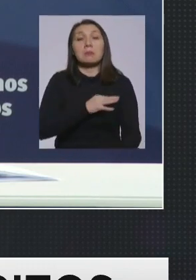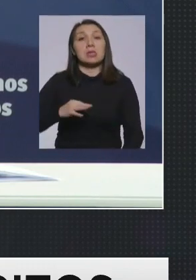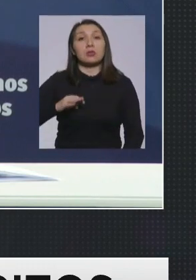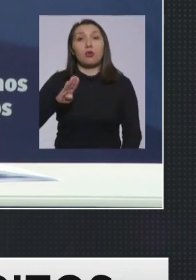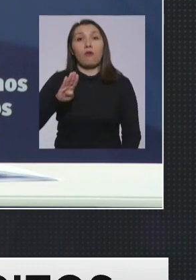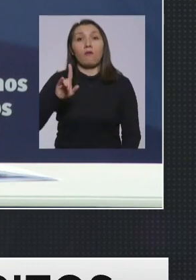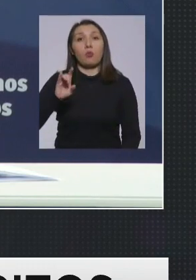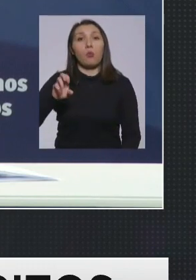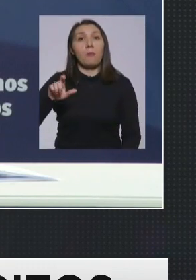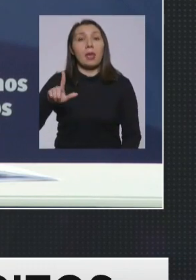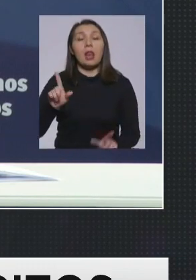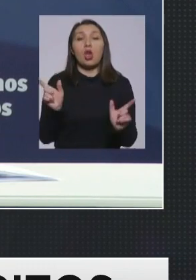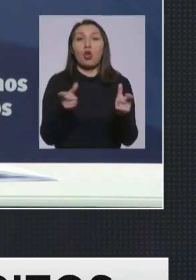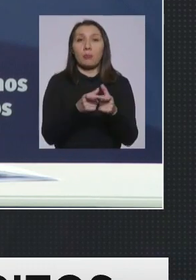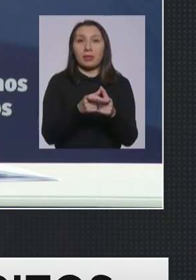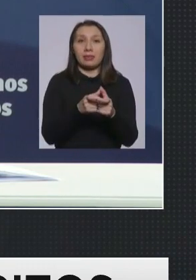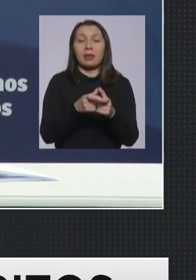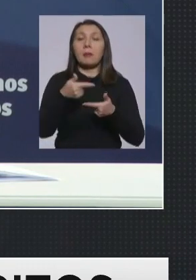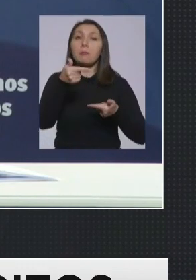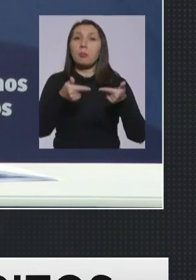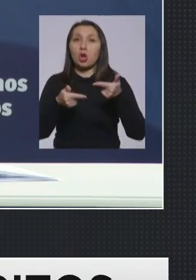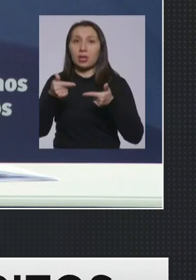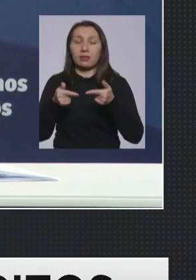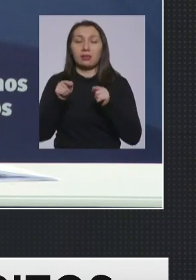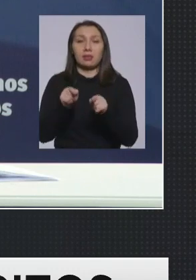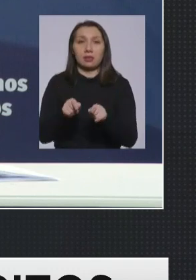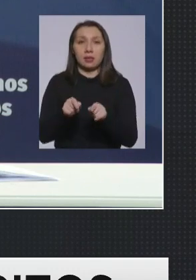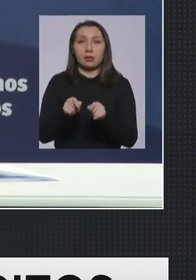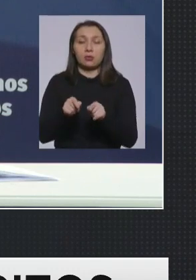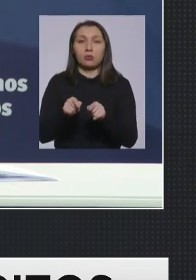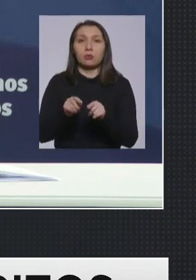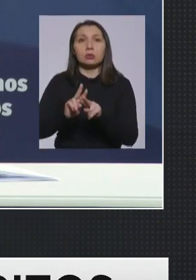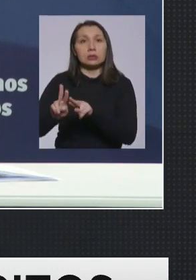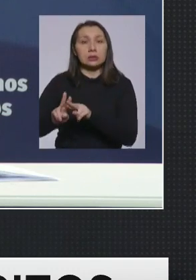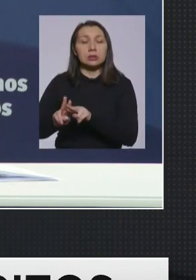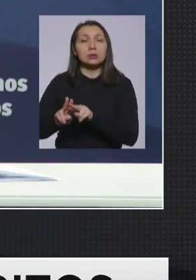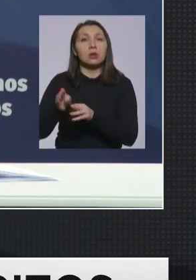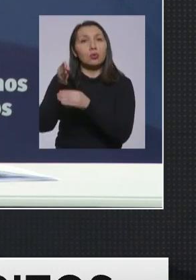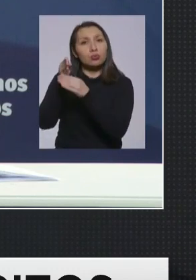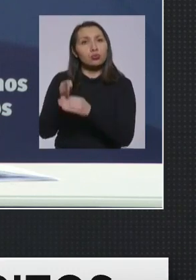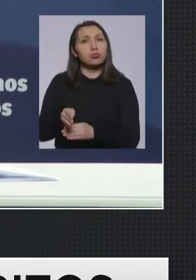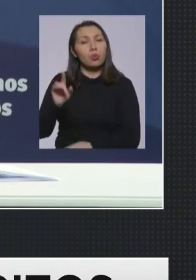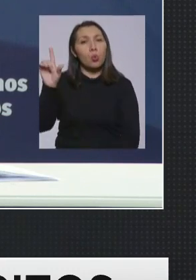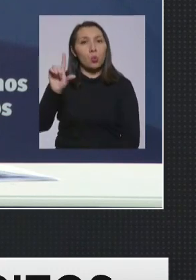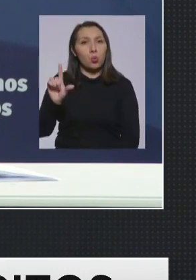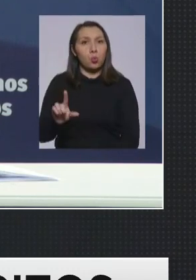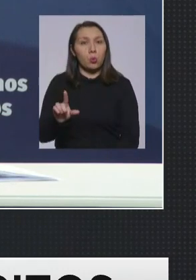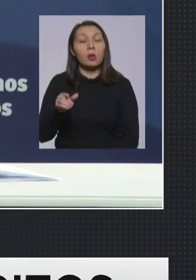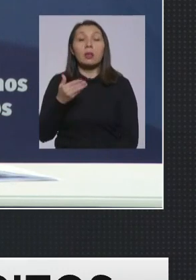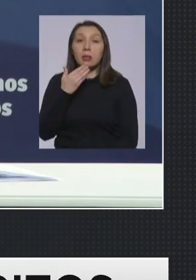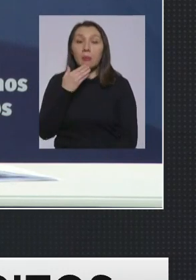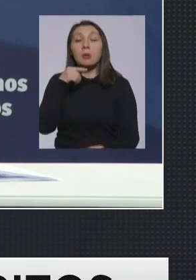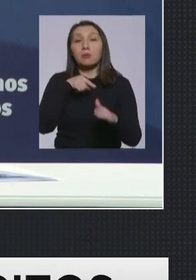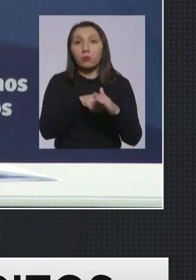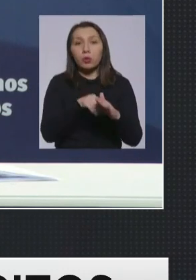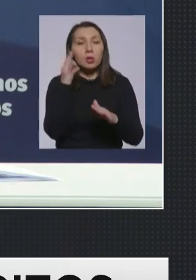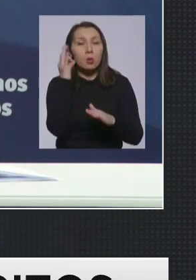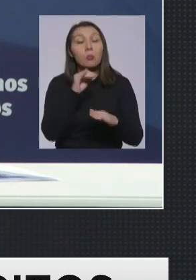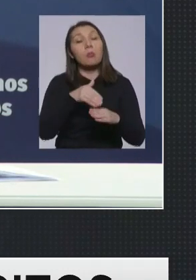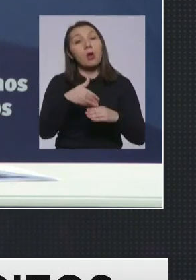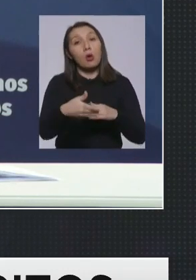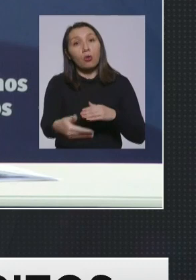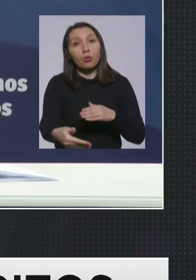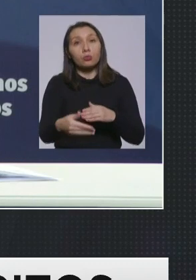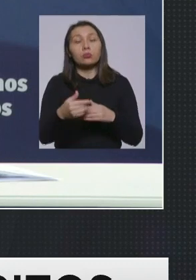volumen en el comité político que se realiza todos los lunes y de ahí a continuación